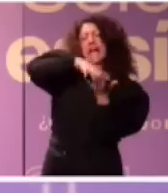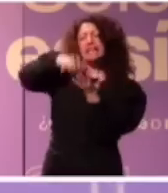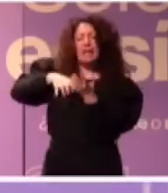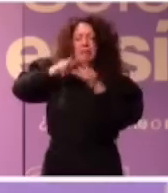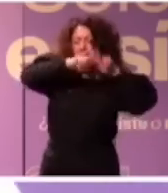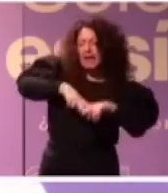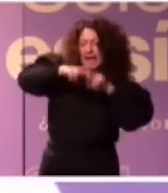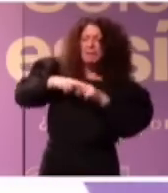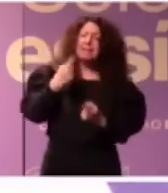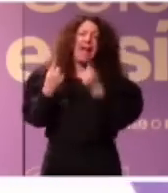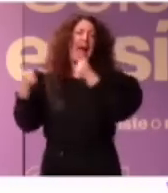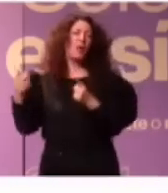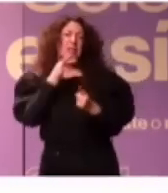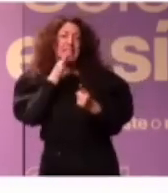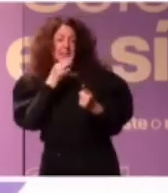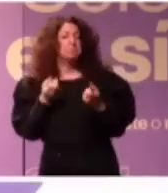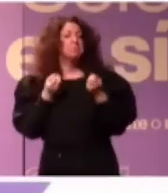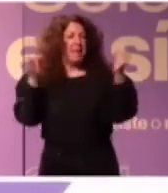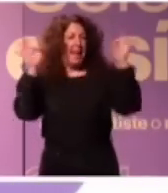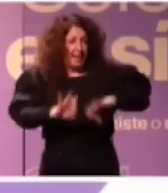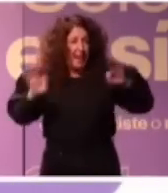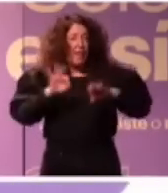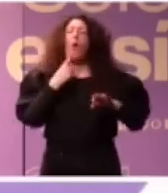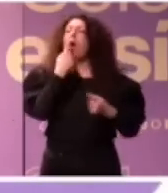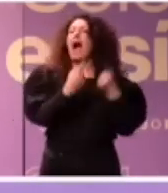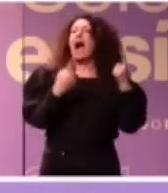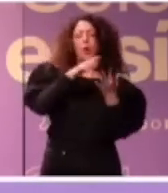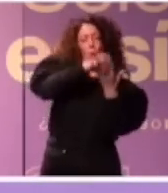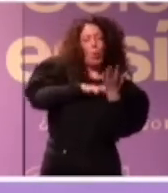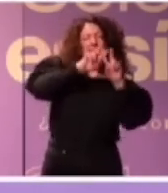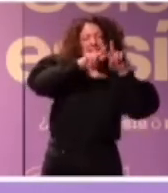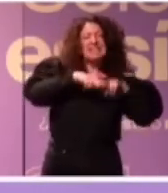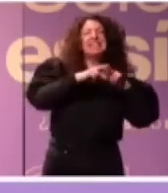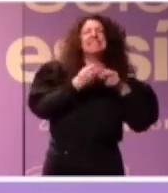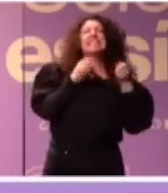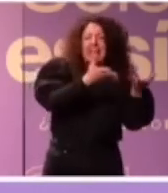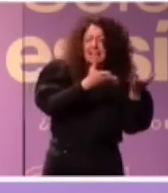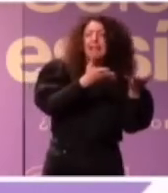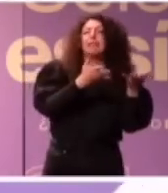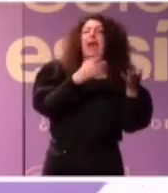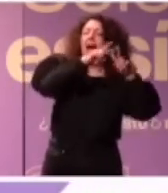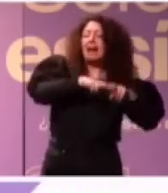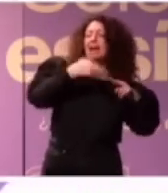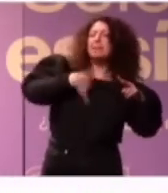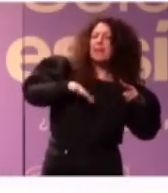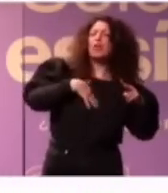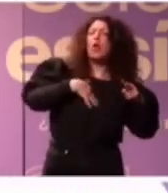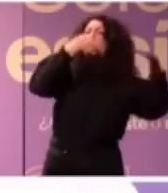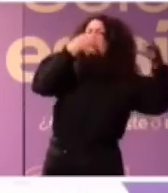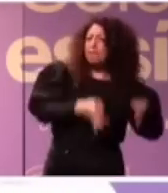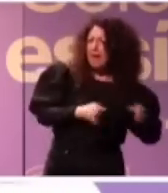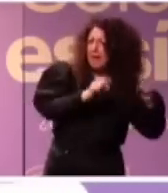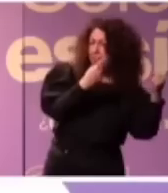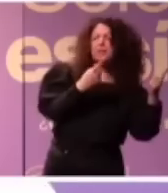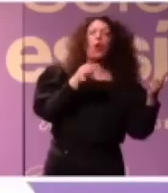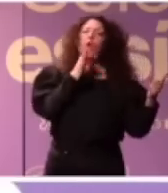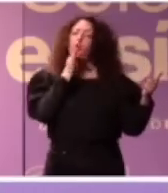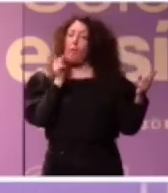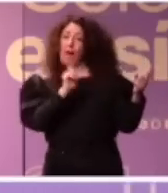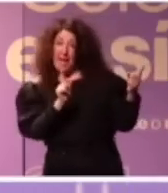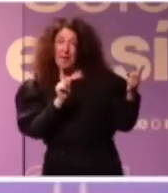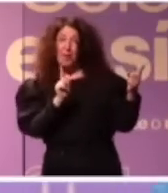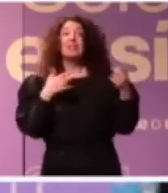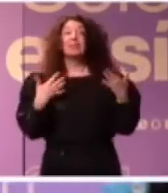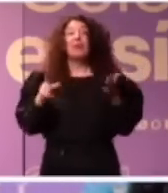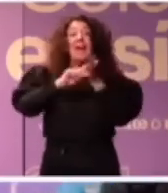no. Y de las que se anuncian como revisadas, cuántas son firmes y cuántas no. Con la ley solo sí es sí